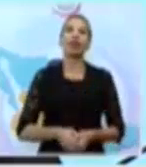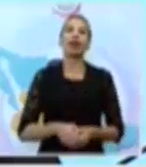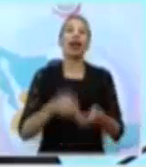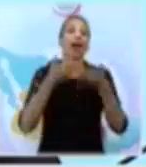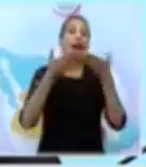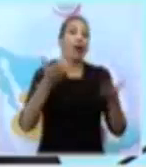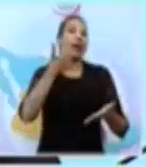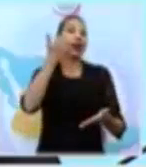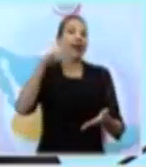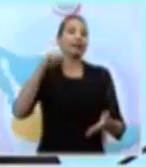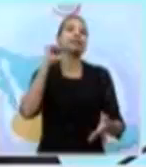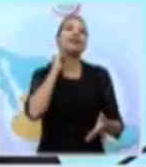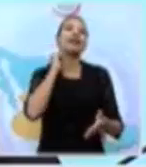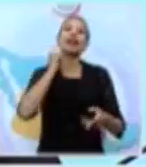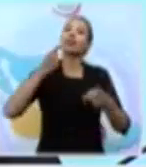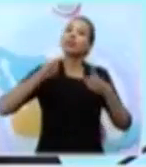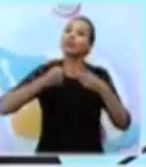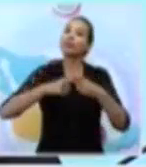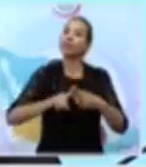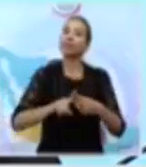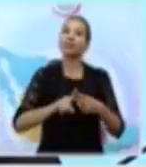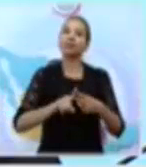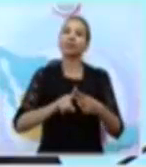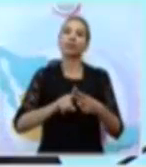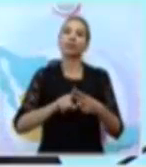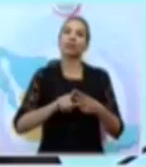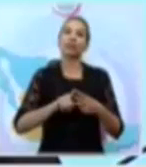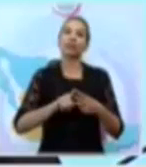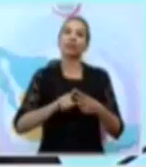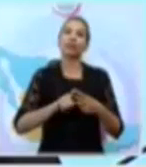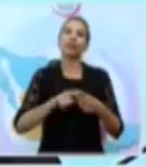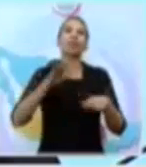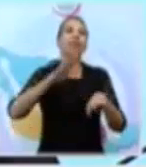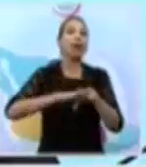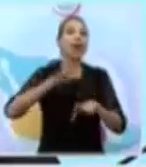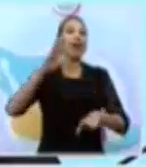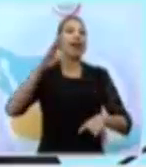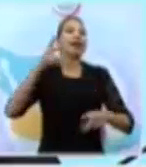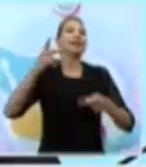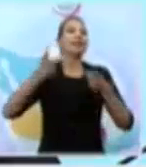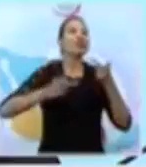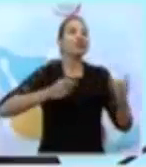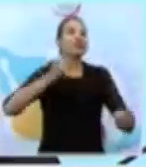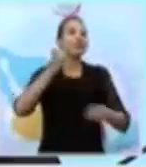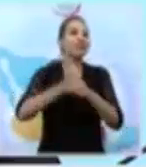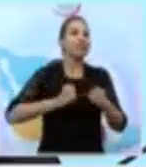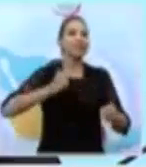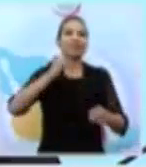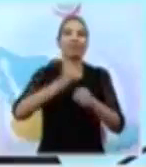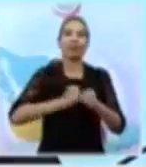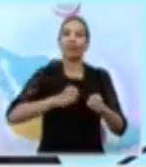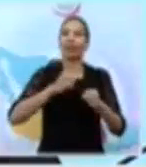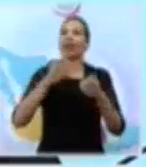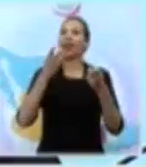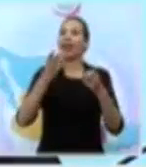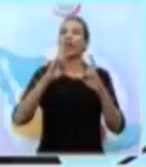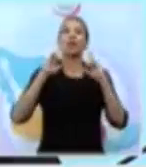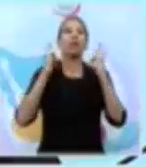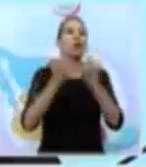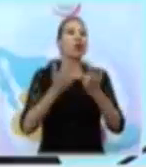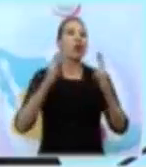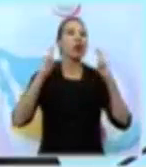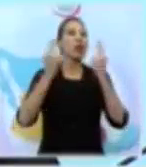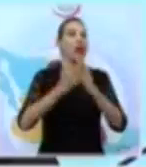Queremos en el Senado empezar a practicar este tipo de